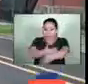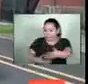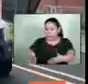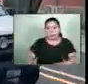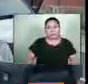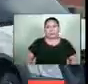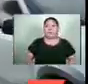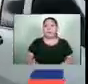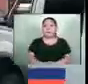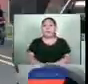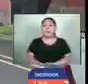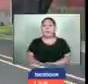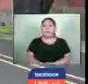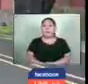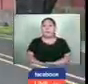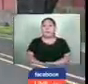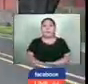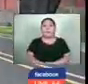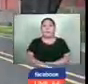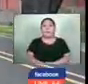lesiones.